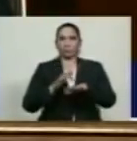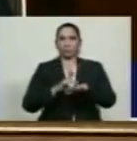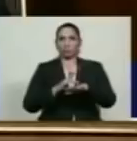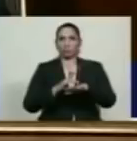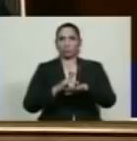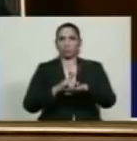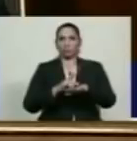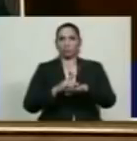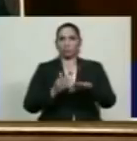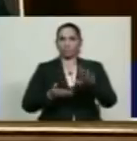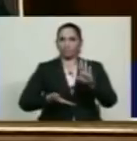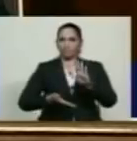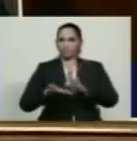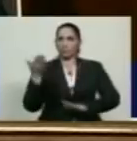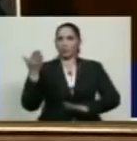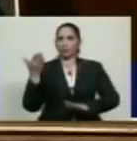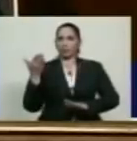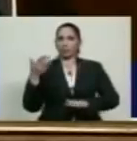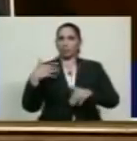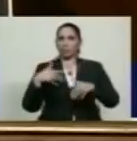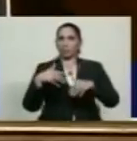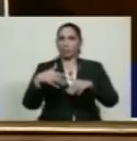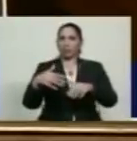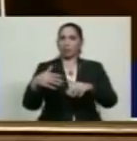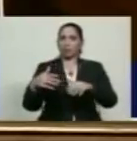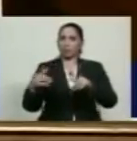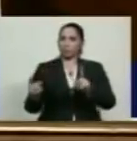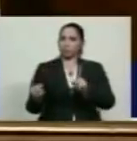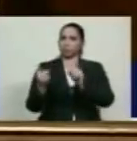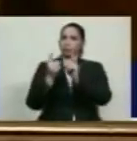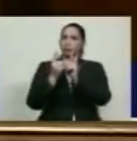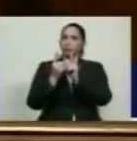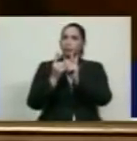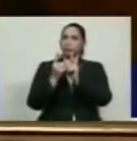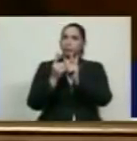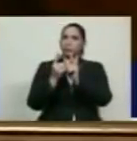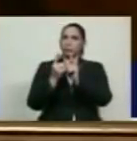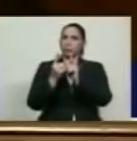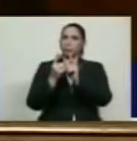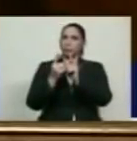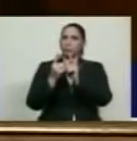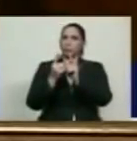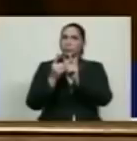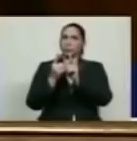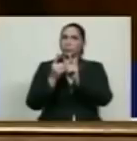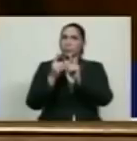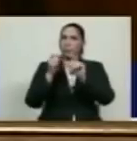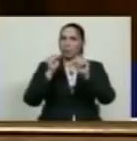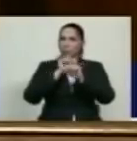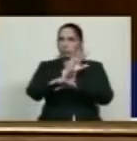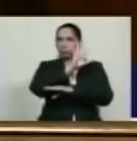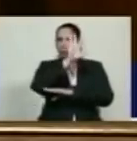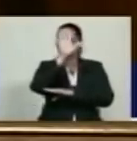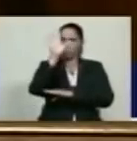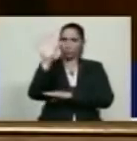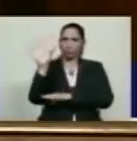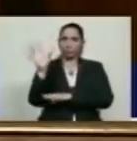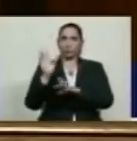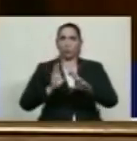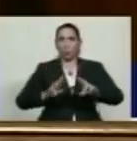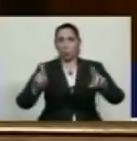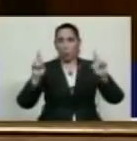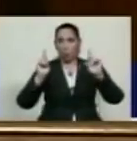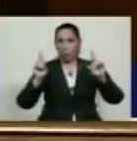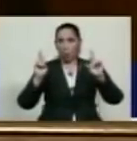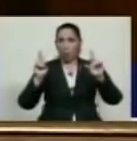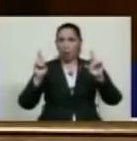emprender esa marcha y encontrarnos por allá. Encontrarnos por allá, y ojalá que una vez que nos encontremos por